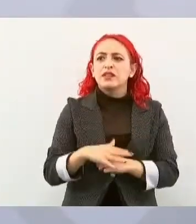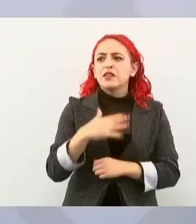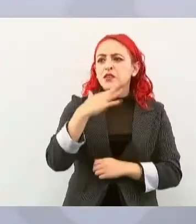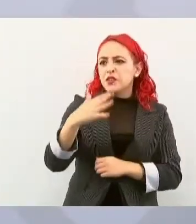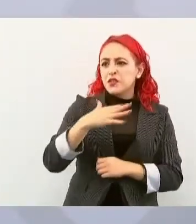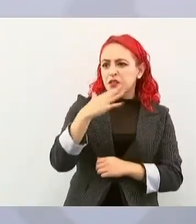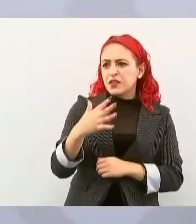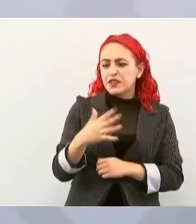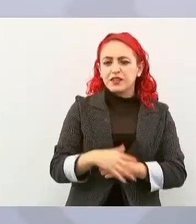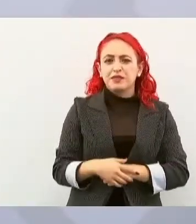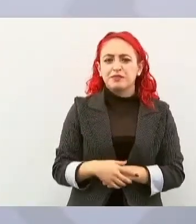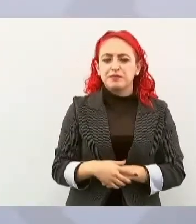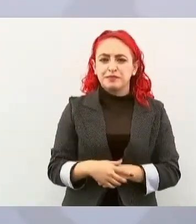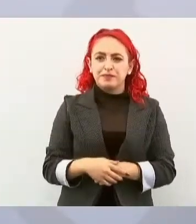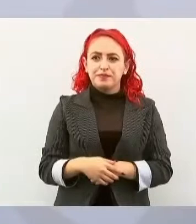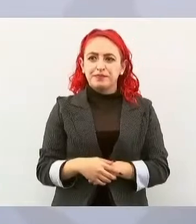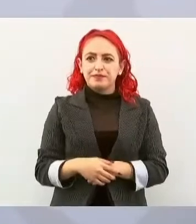y